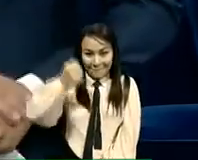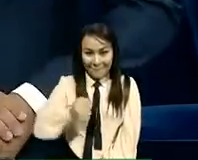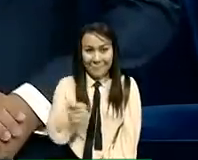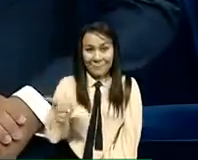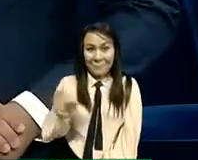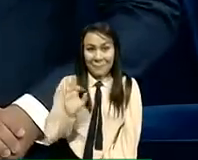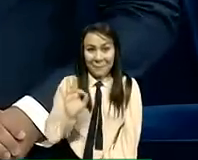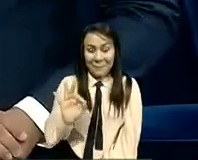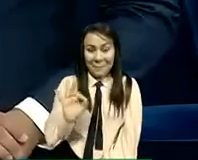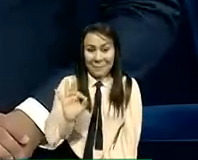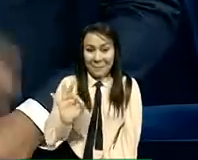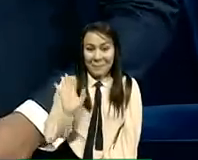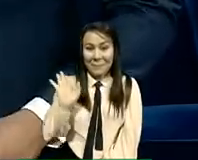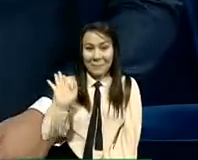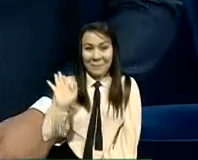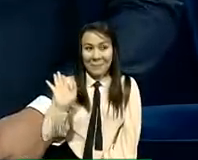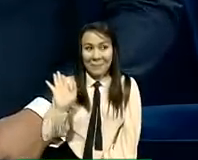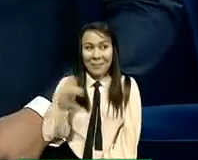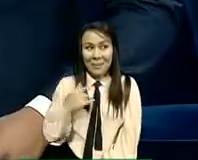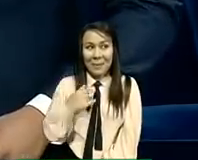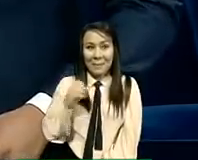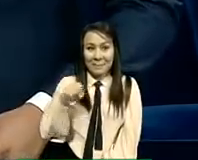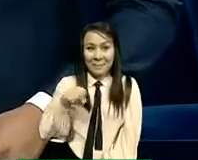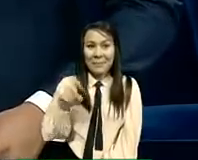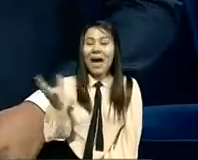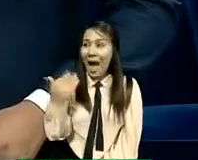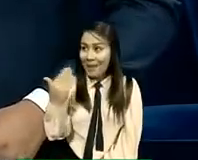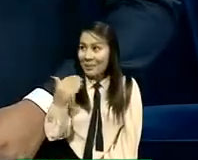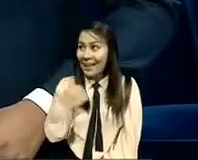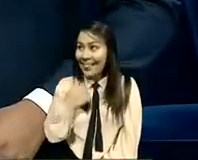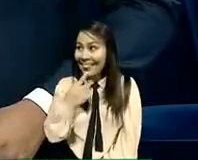¿no? Pero bien, ahí está. Oiga, sí, sí, me iba a decir algo, a ver.